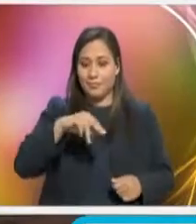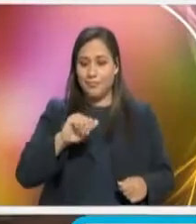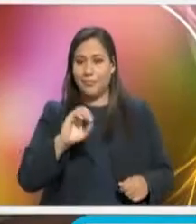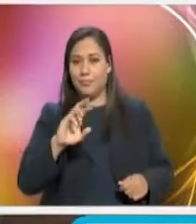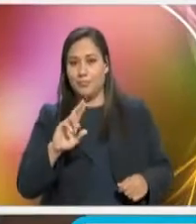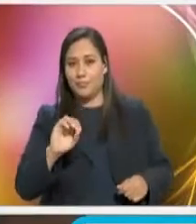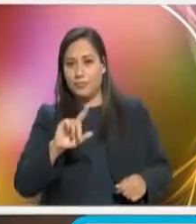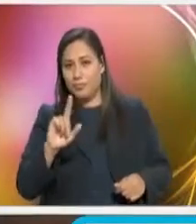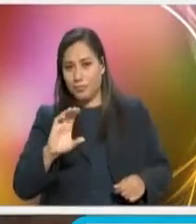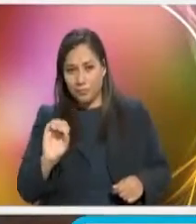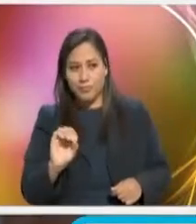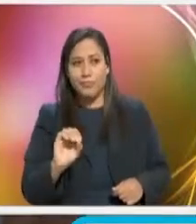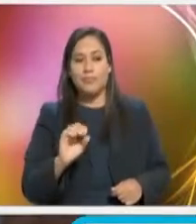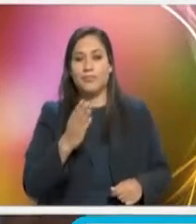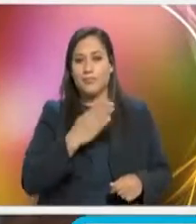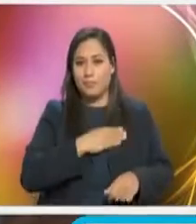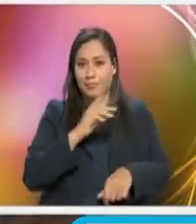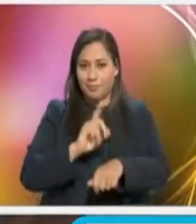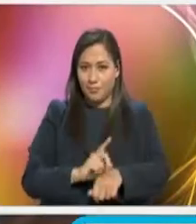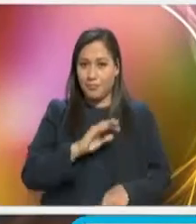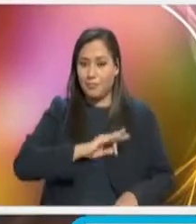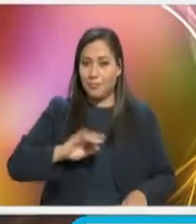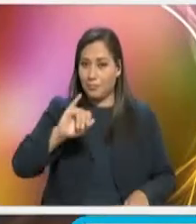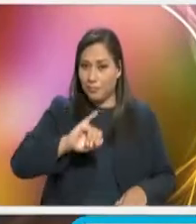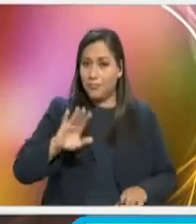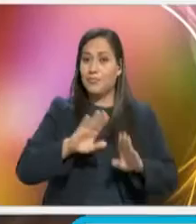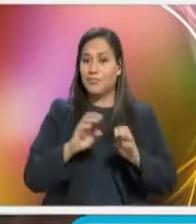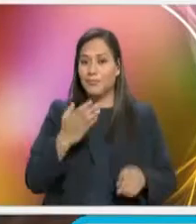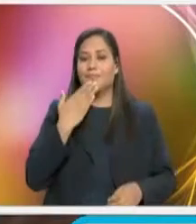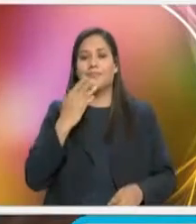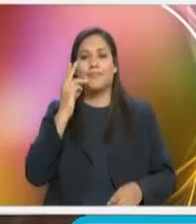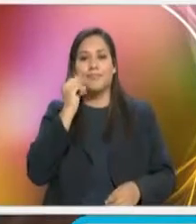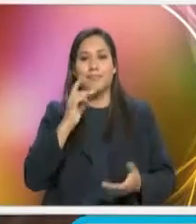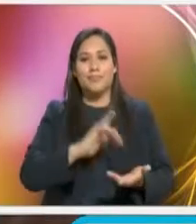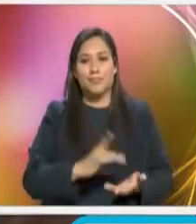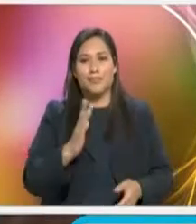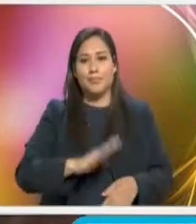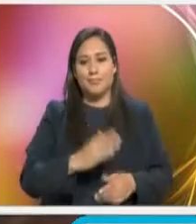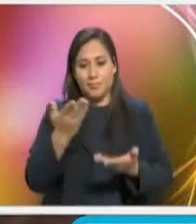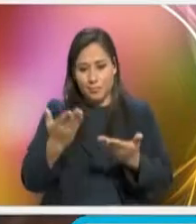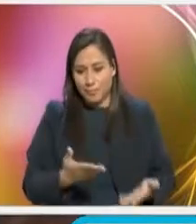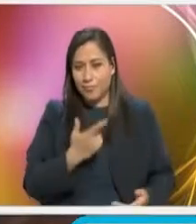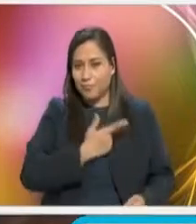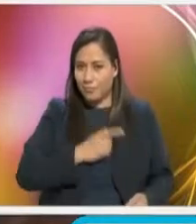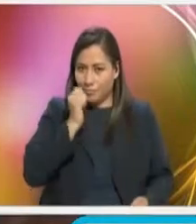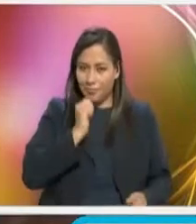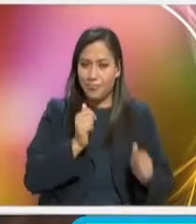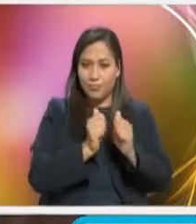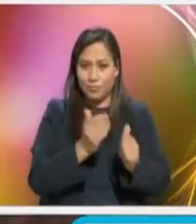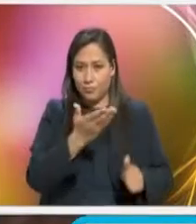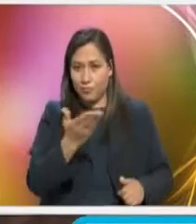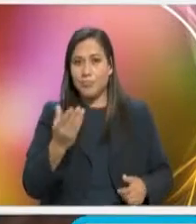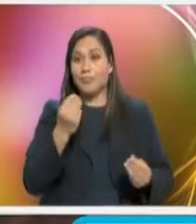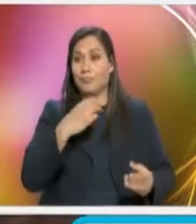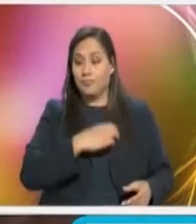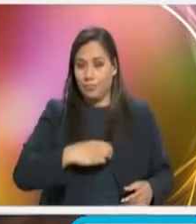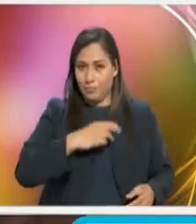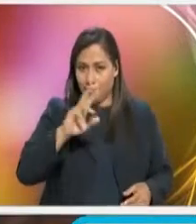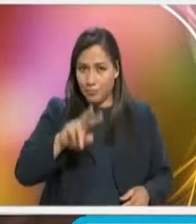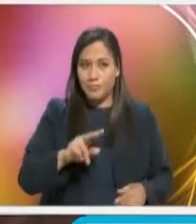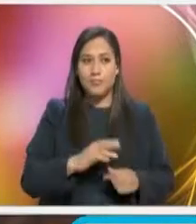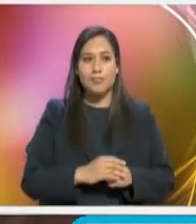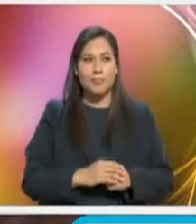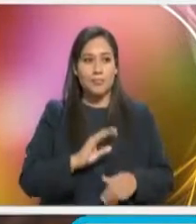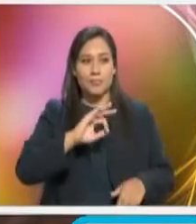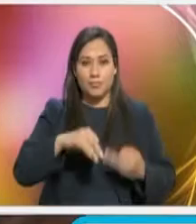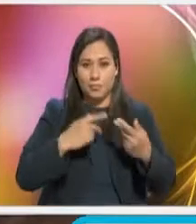Orozco, muy buenos días, feliz jueves, ¿cómo estás? Muy bien, Pau, muchas gracias por recibirme, es un gusto estar como siempre con ustedes aquí. Muy contentas de verdad, yo